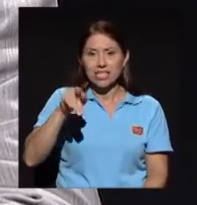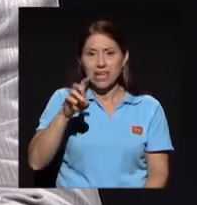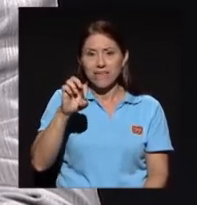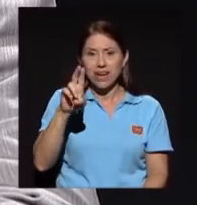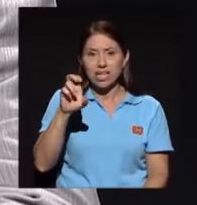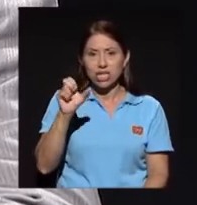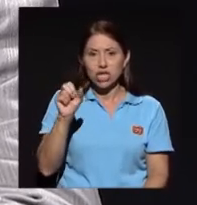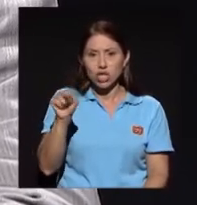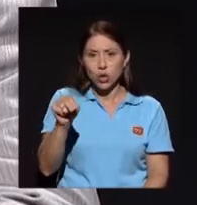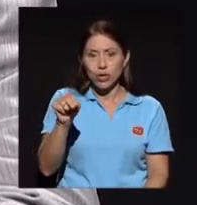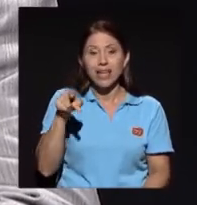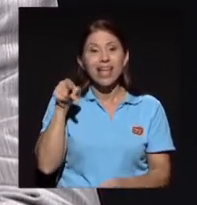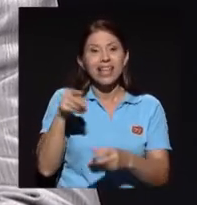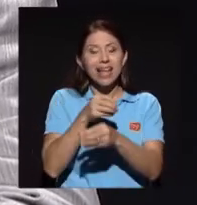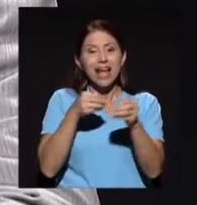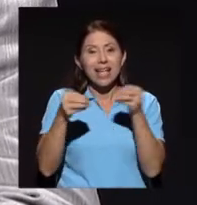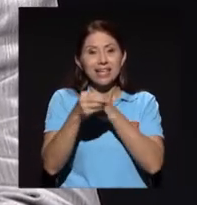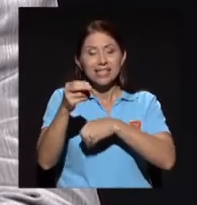de Desarrollo,